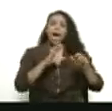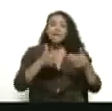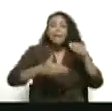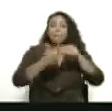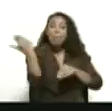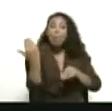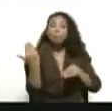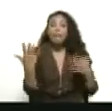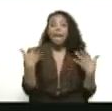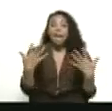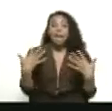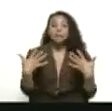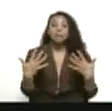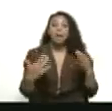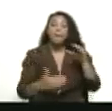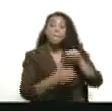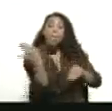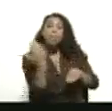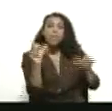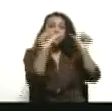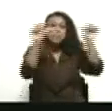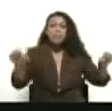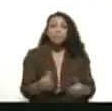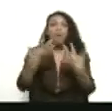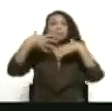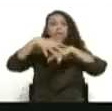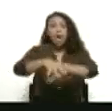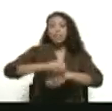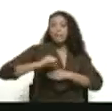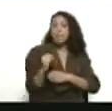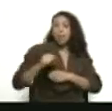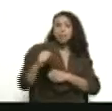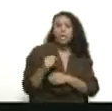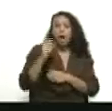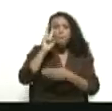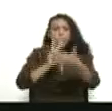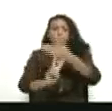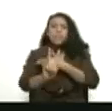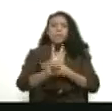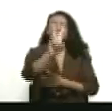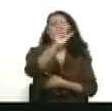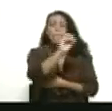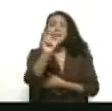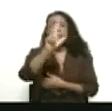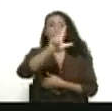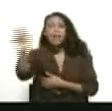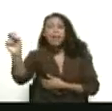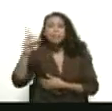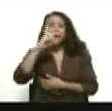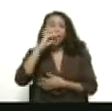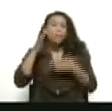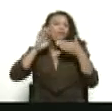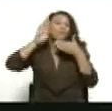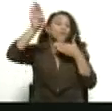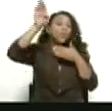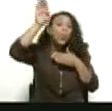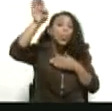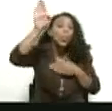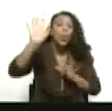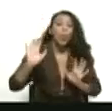modelo emergente, sistema integrado policial con una visión al 2030, con una serie de elementos que van